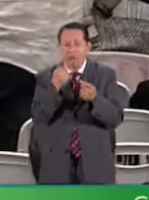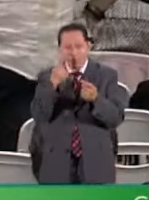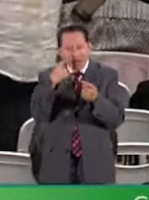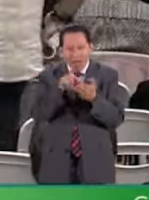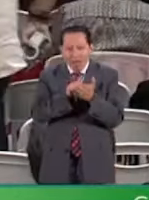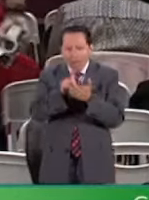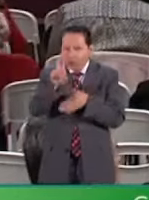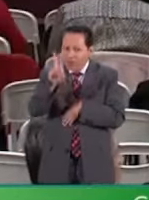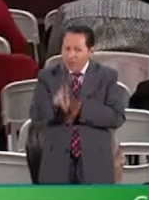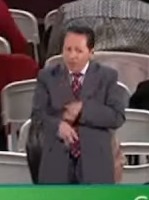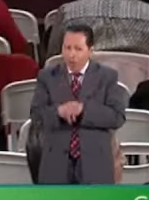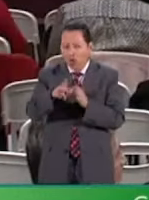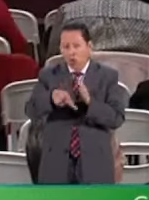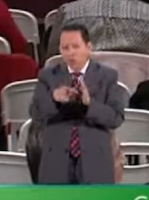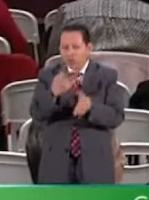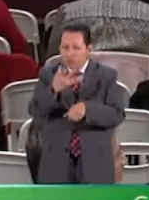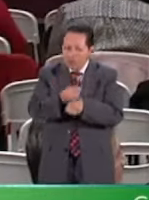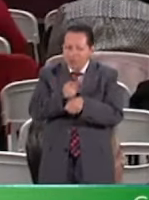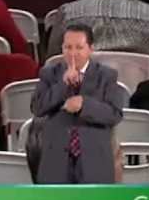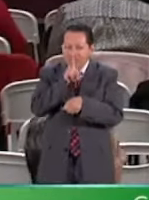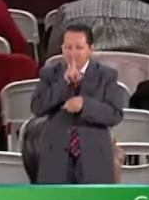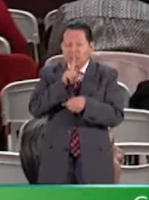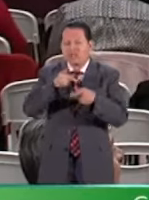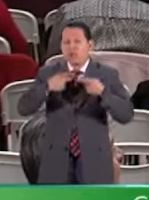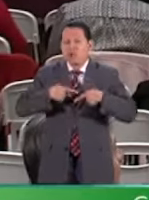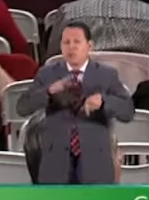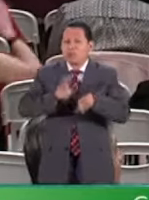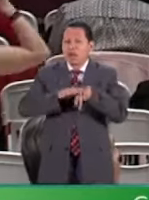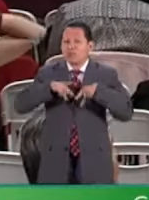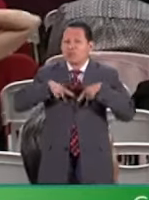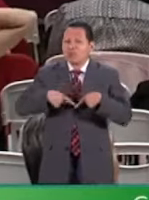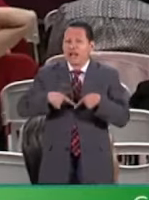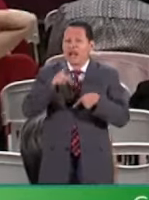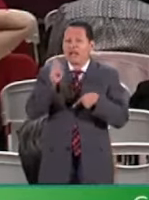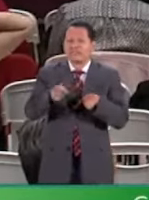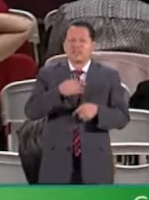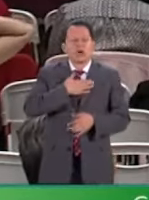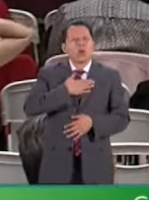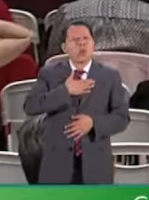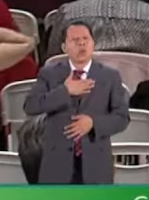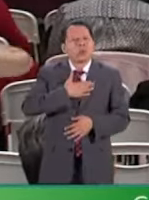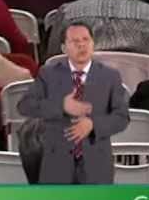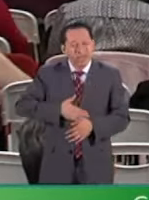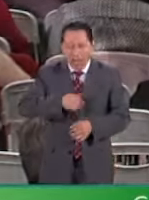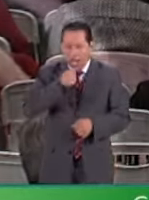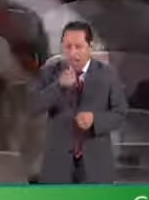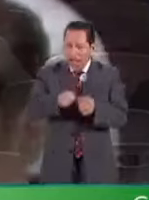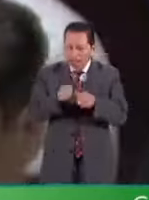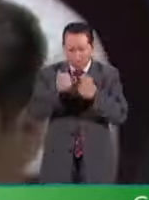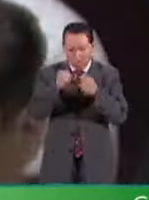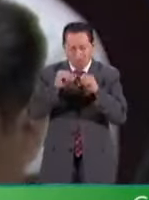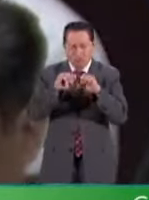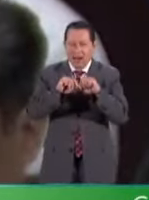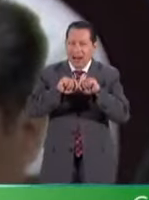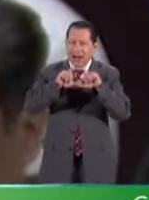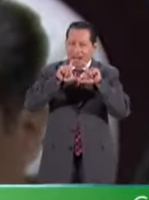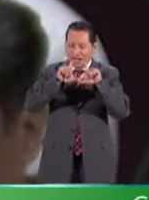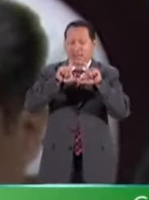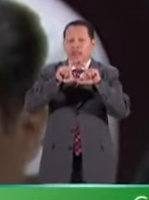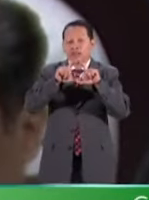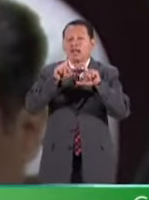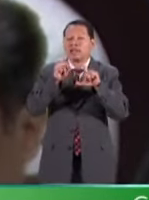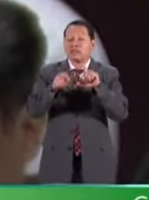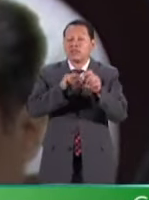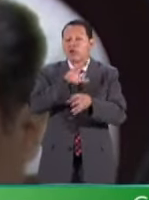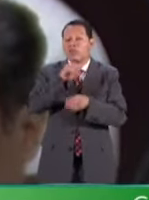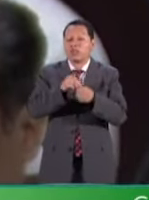repetición para los más vulnerables Justicia con letras mayúsculas esta no se termina con el que hacer del